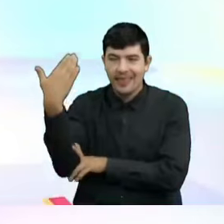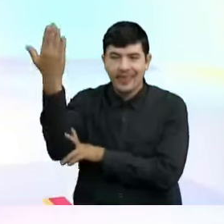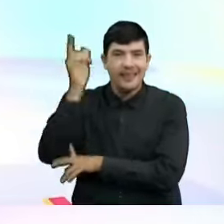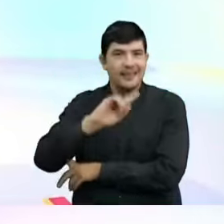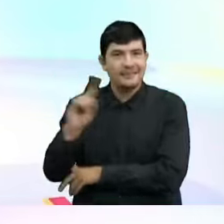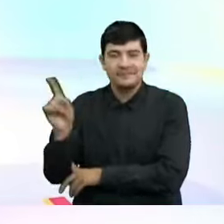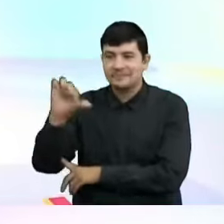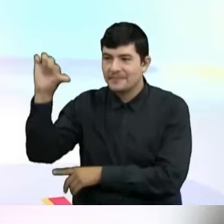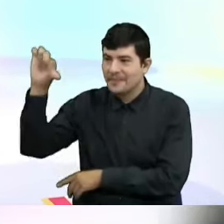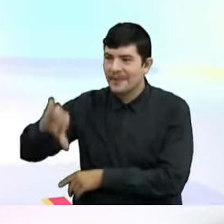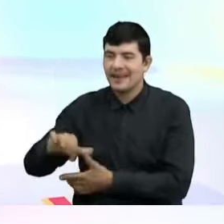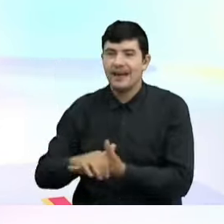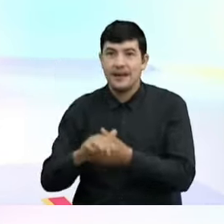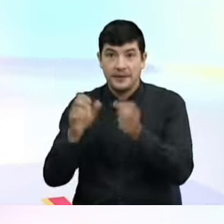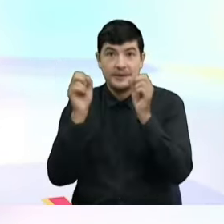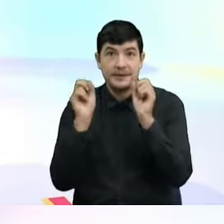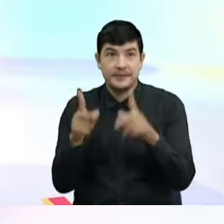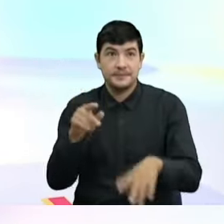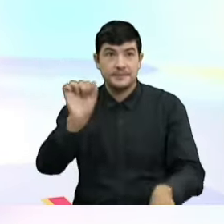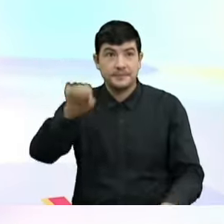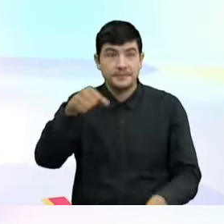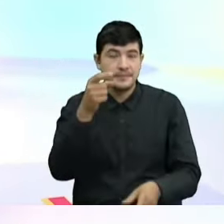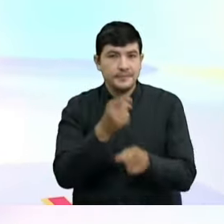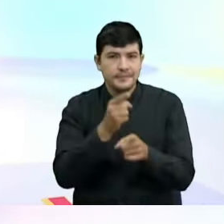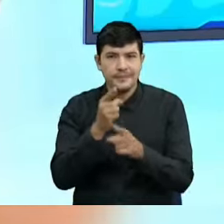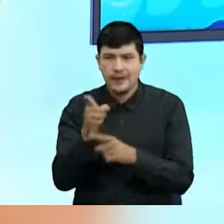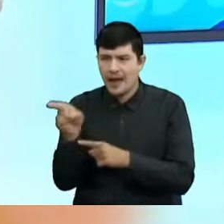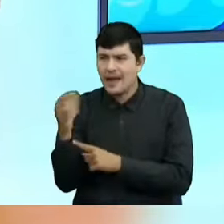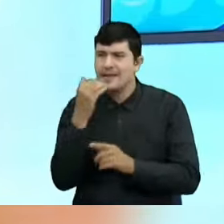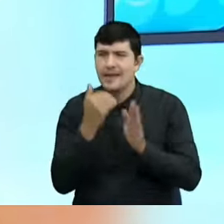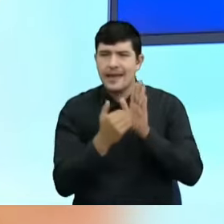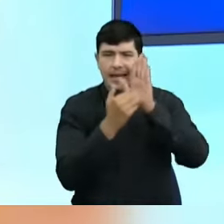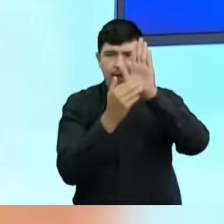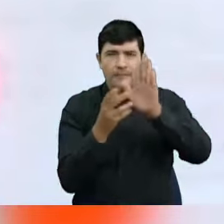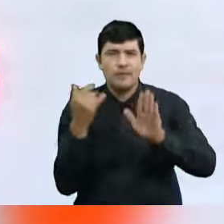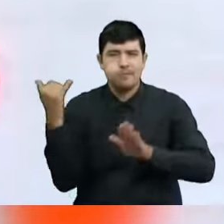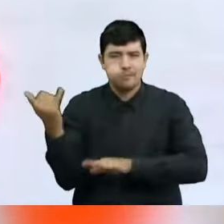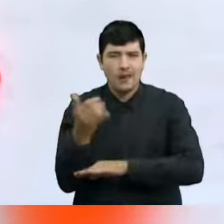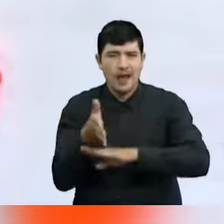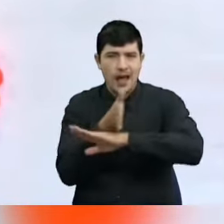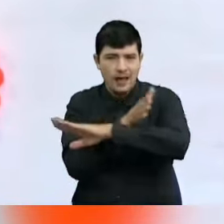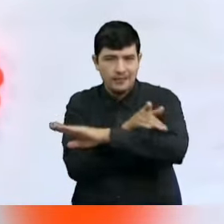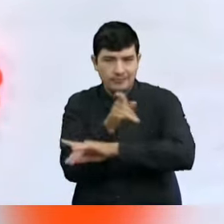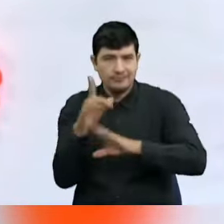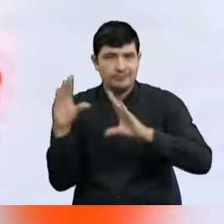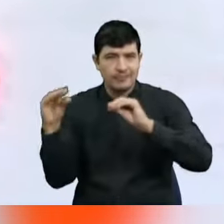Peluquín. Entonces, bueno, profe, allí teníamos como un ejemplo. Un breve ejemplo de lo que tú estás dando al principio, de cómo se ordena.